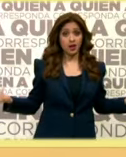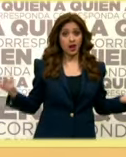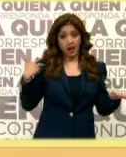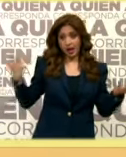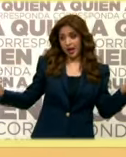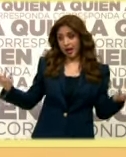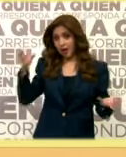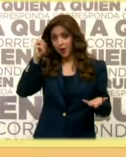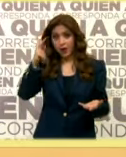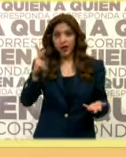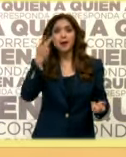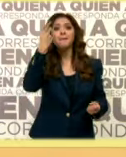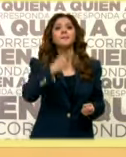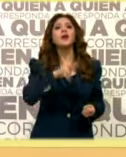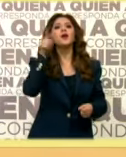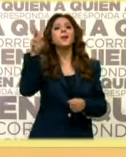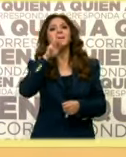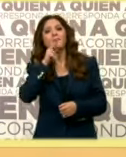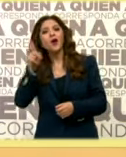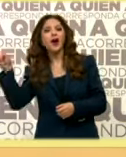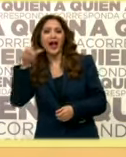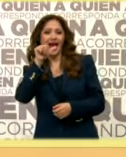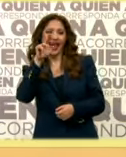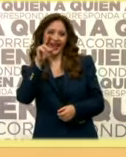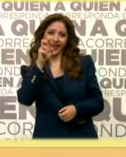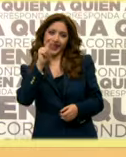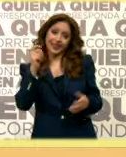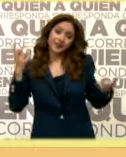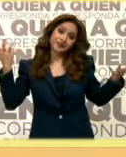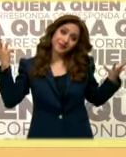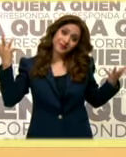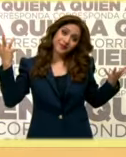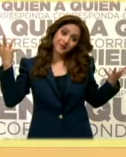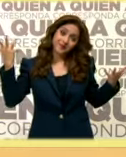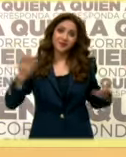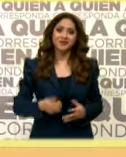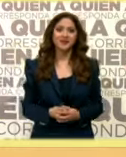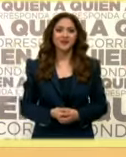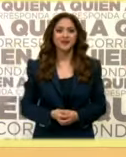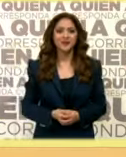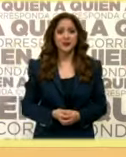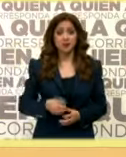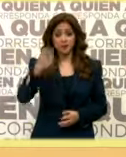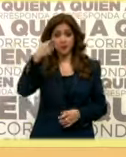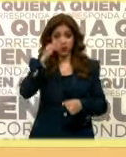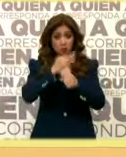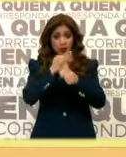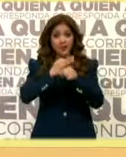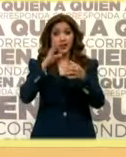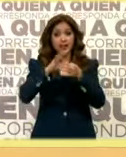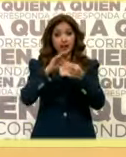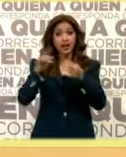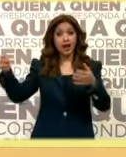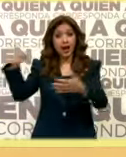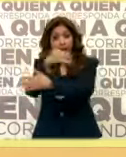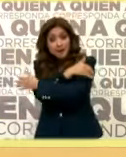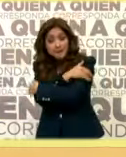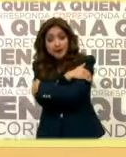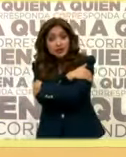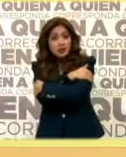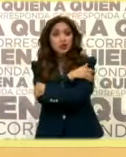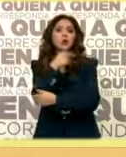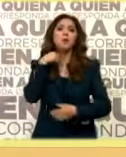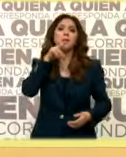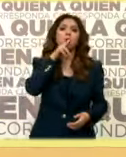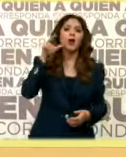Ah, bueno. Pero tiene preferencias por Aneta Asbun. Pues obviamente. Y si hay una ahorita una dinámica de abracen a alguien de ahí, yo abrazaría